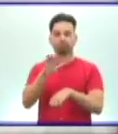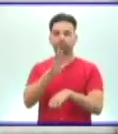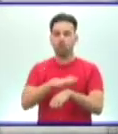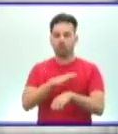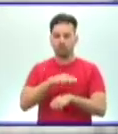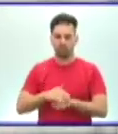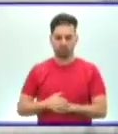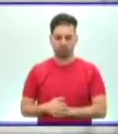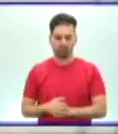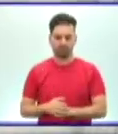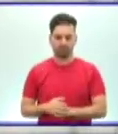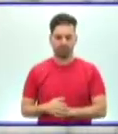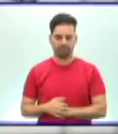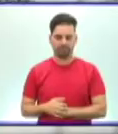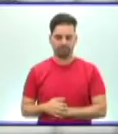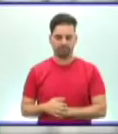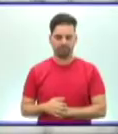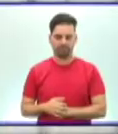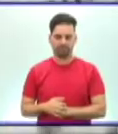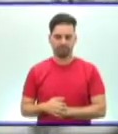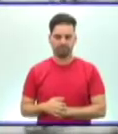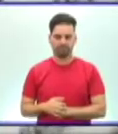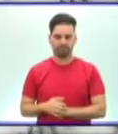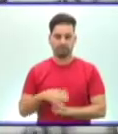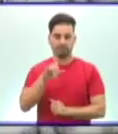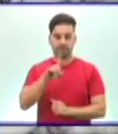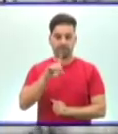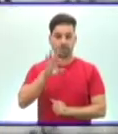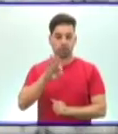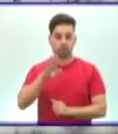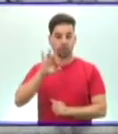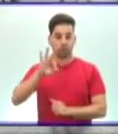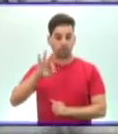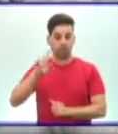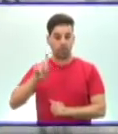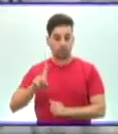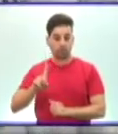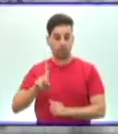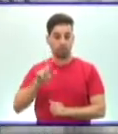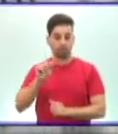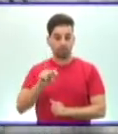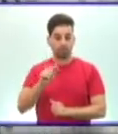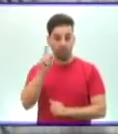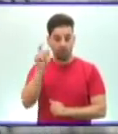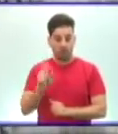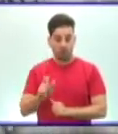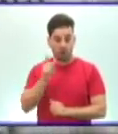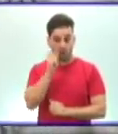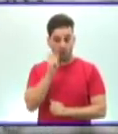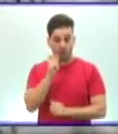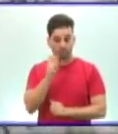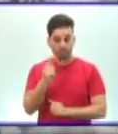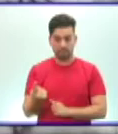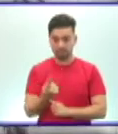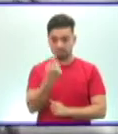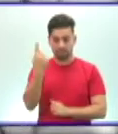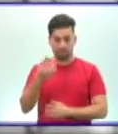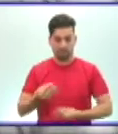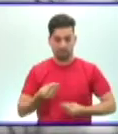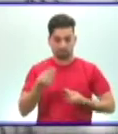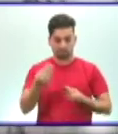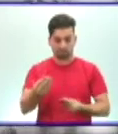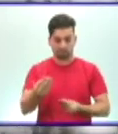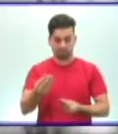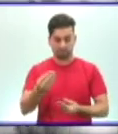Culex o Aedes aegypti. En 1881, Finlay presentó por primera vez su hipótesis